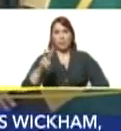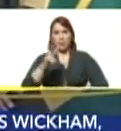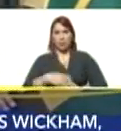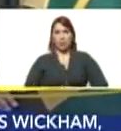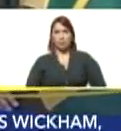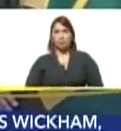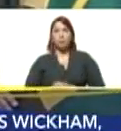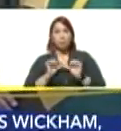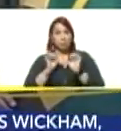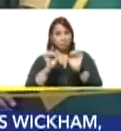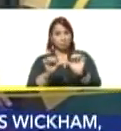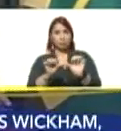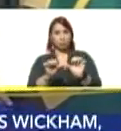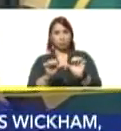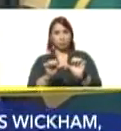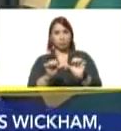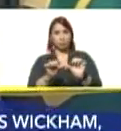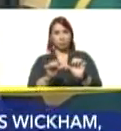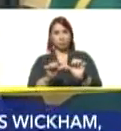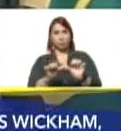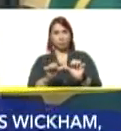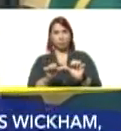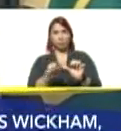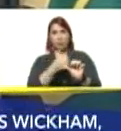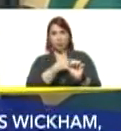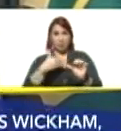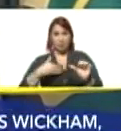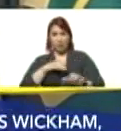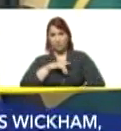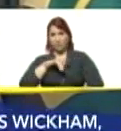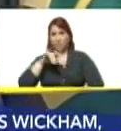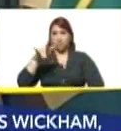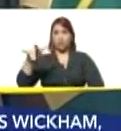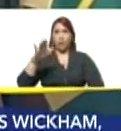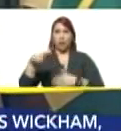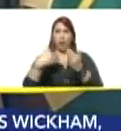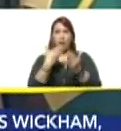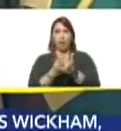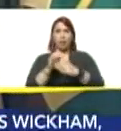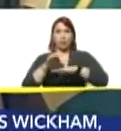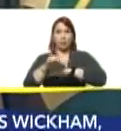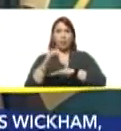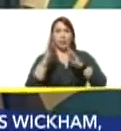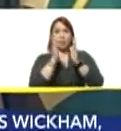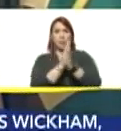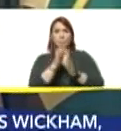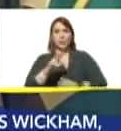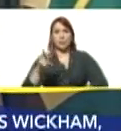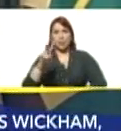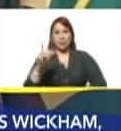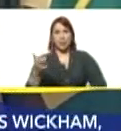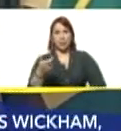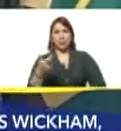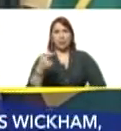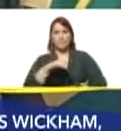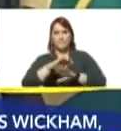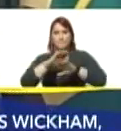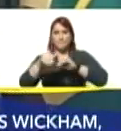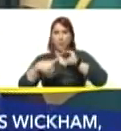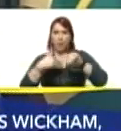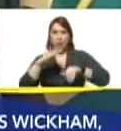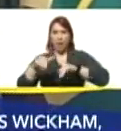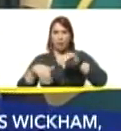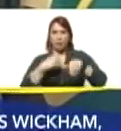Fijo, que el que quiera viajar a San Vicente, a sus playas hermosas, tenga su